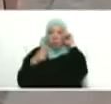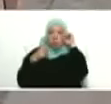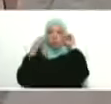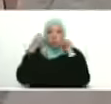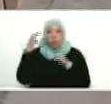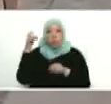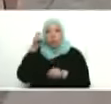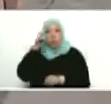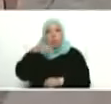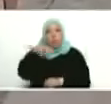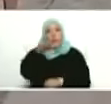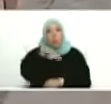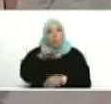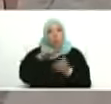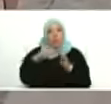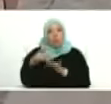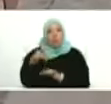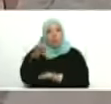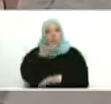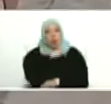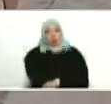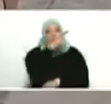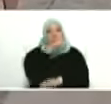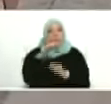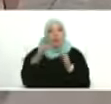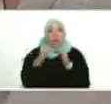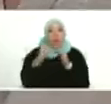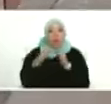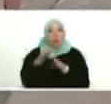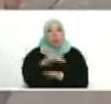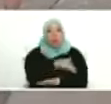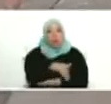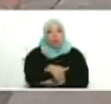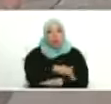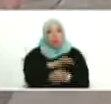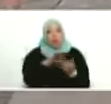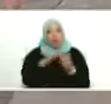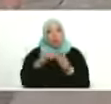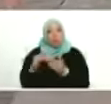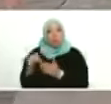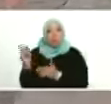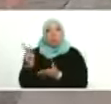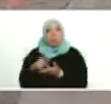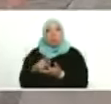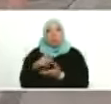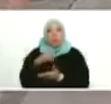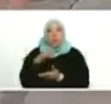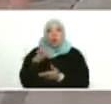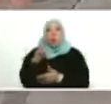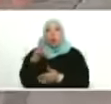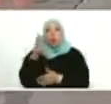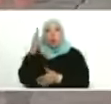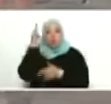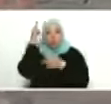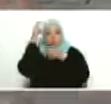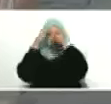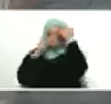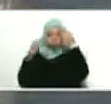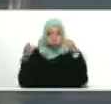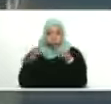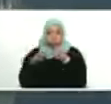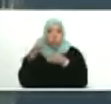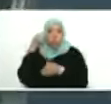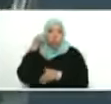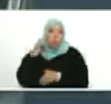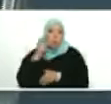Aquí está el Poder Popular, están los jefes de calle, los jefes de comunidad, estamos aquí los jefes de VCH, estamos los